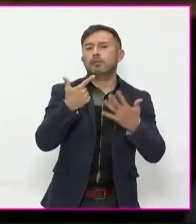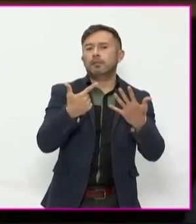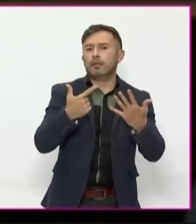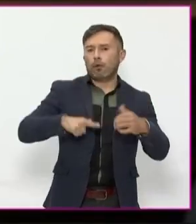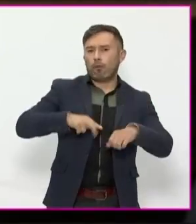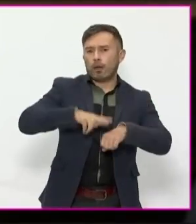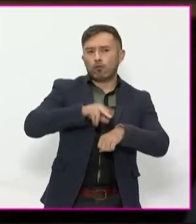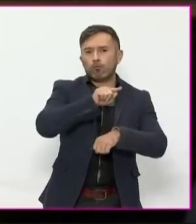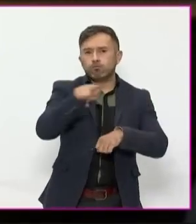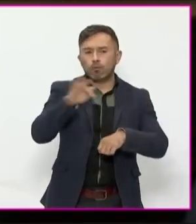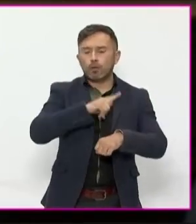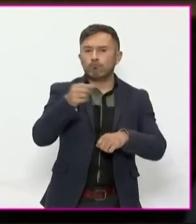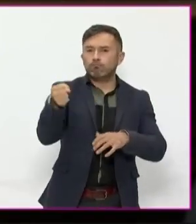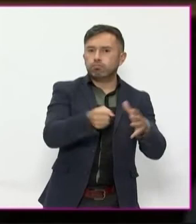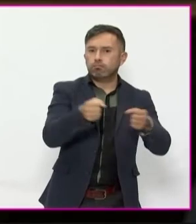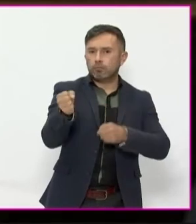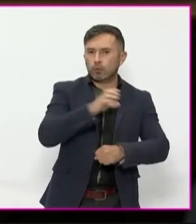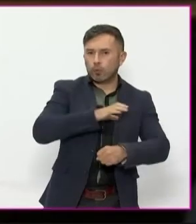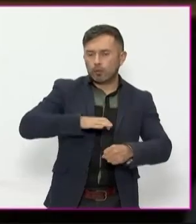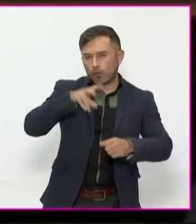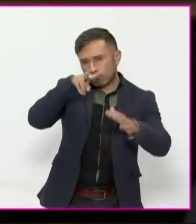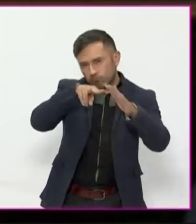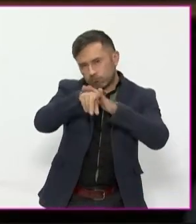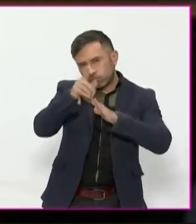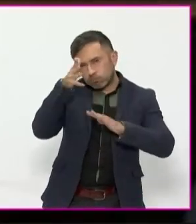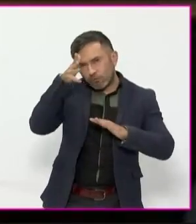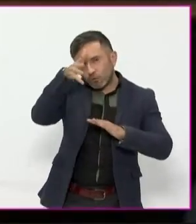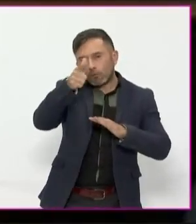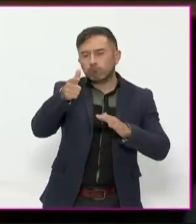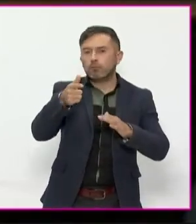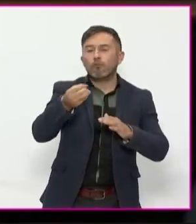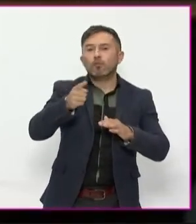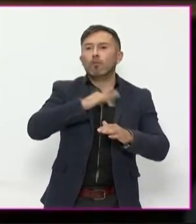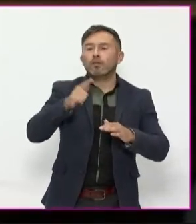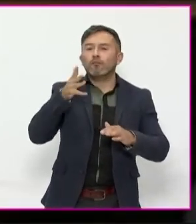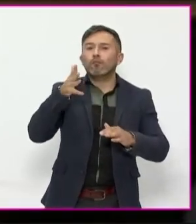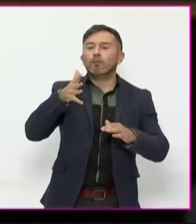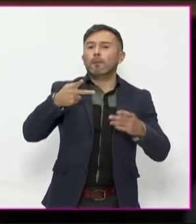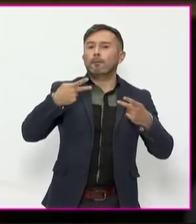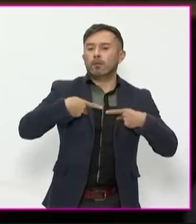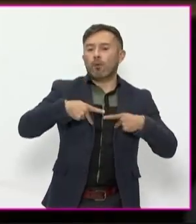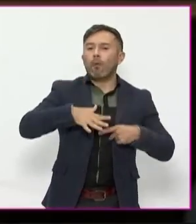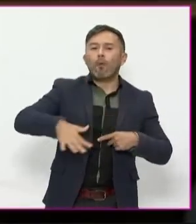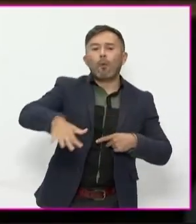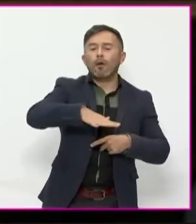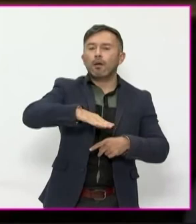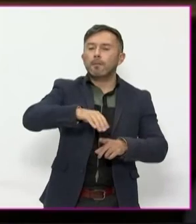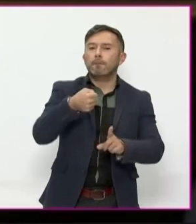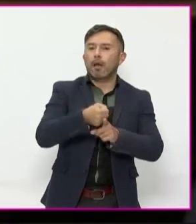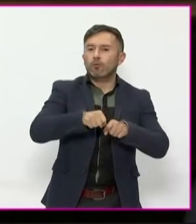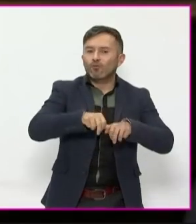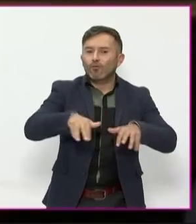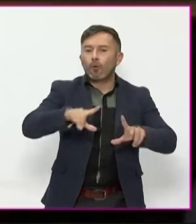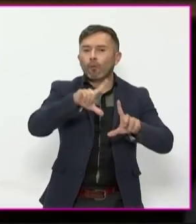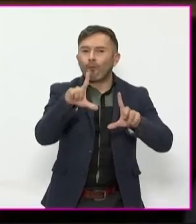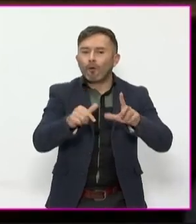horizonte amplio y de largo aliento, pensando en el impacto social, en el desarrollo del país y en la calidad de nuestra